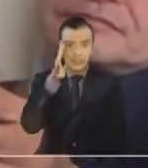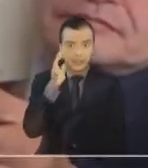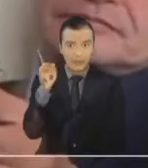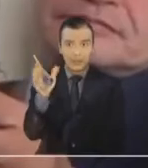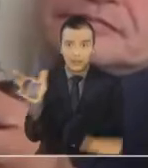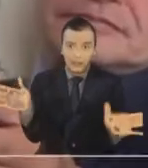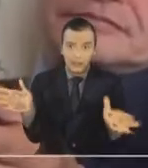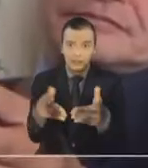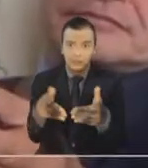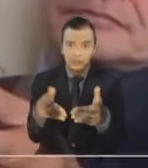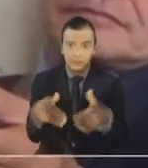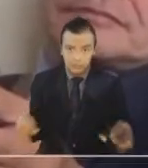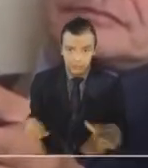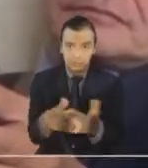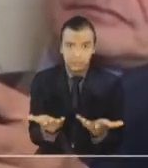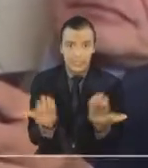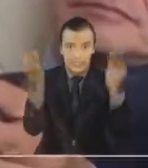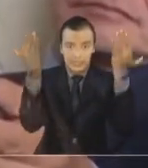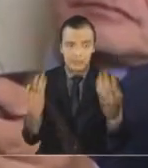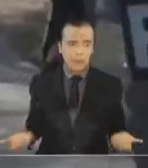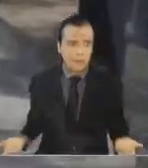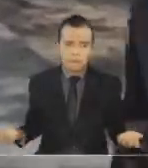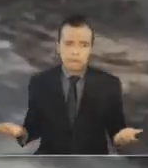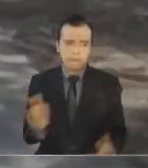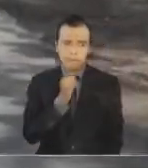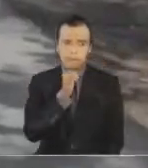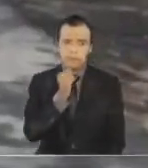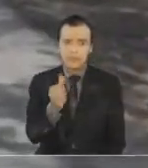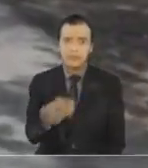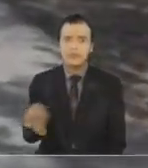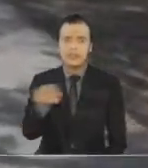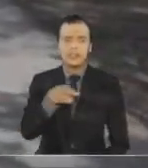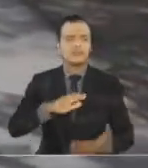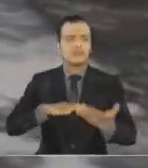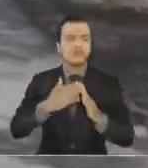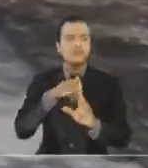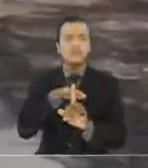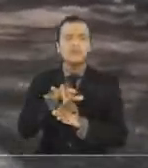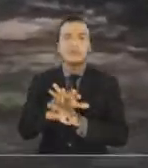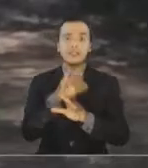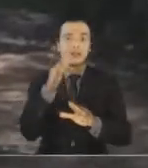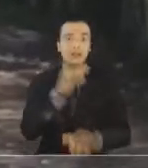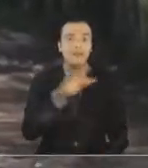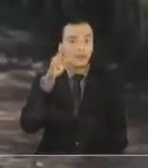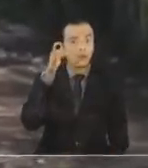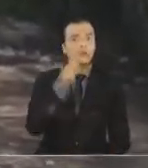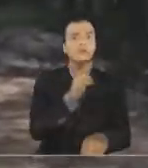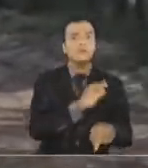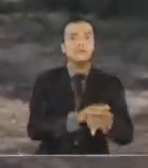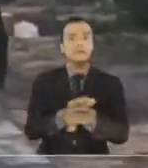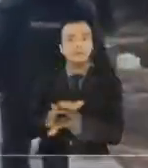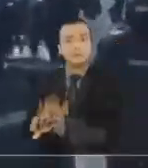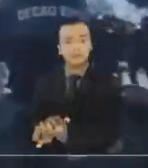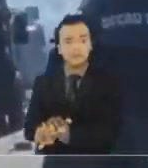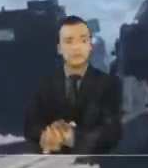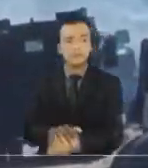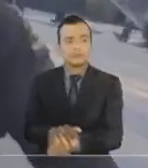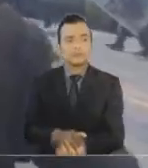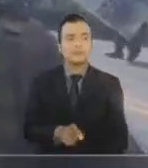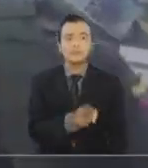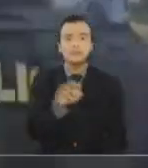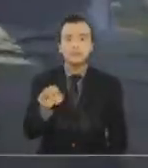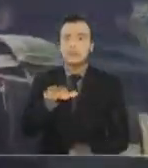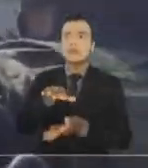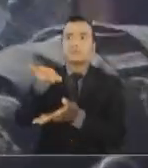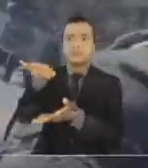lo que hacen es perjudicar a las mismas comunidades indígenas. La gobernadora del Valle ha dicho que el 70% de las exportaciones a Ecuador se mueven por esa